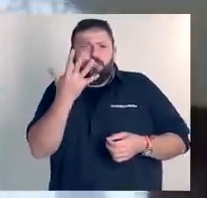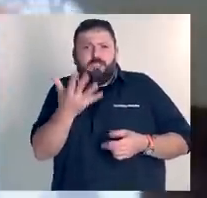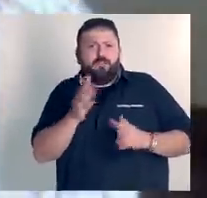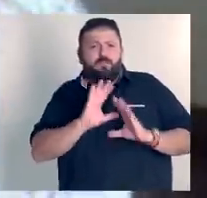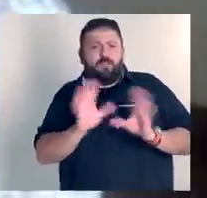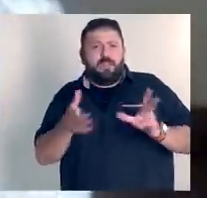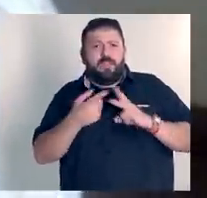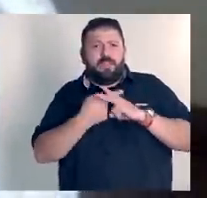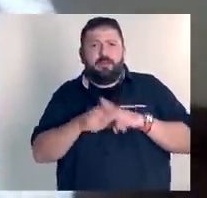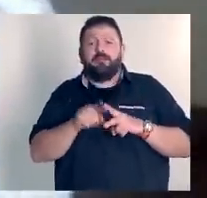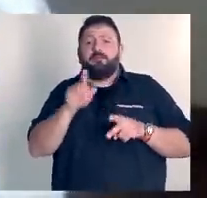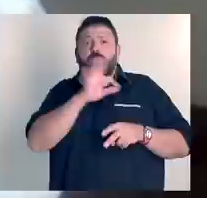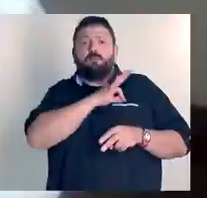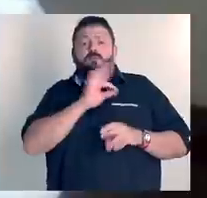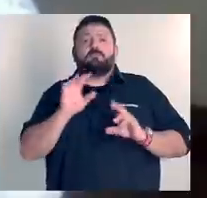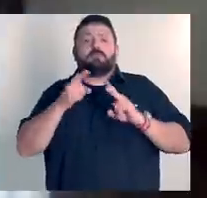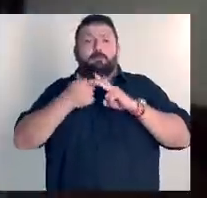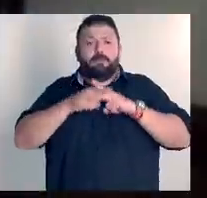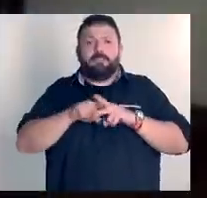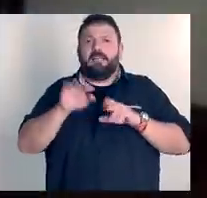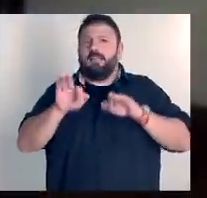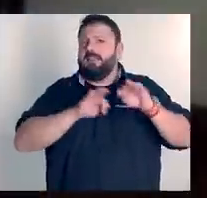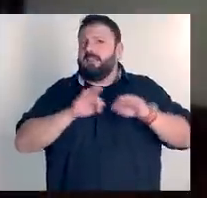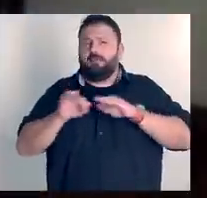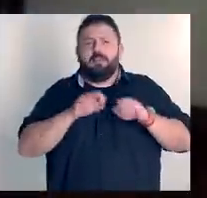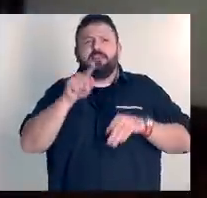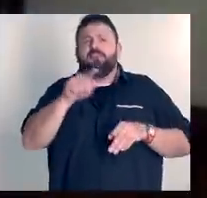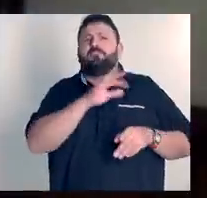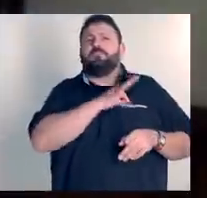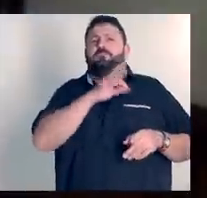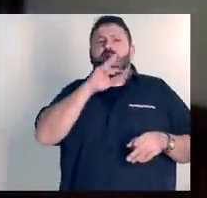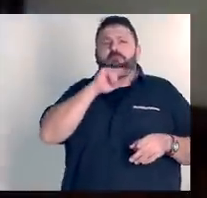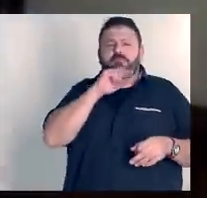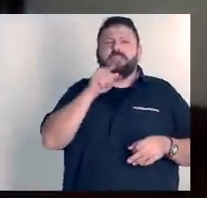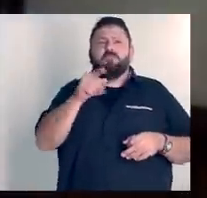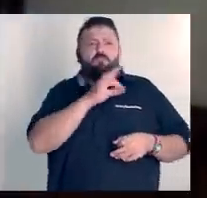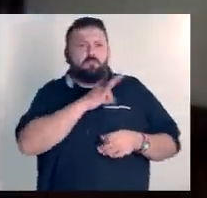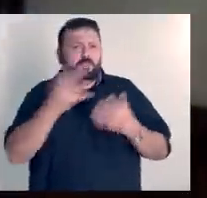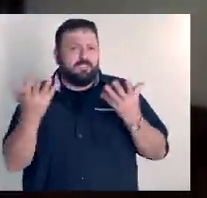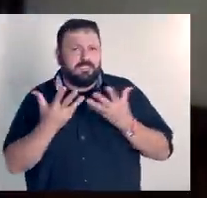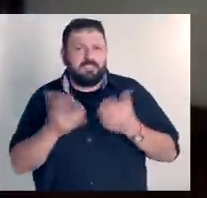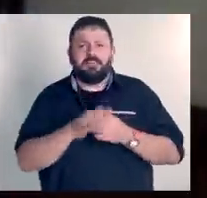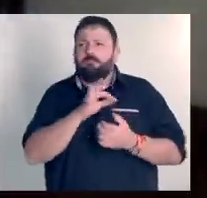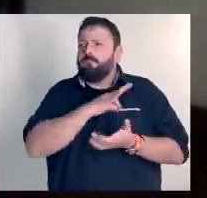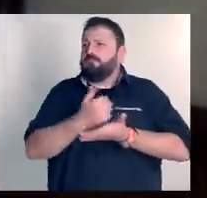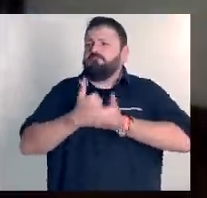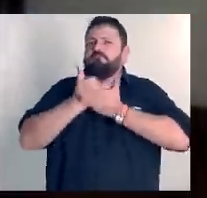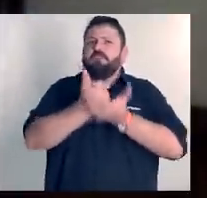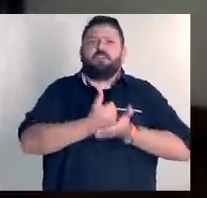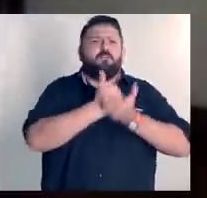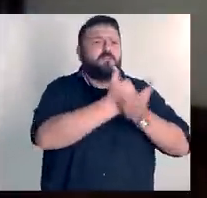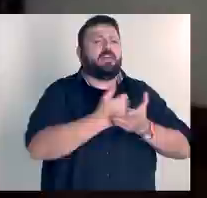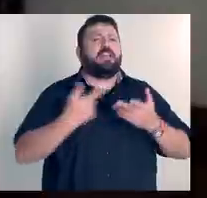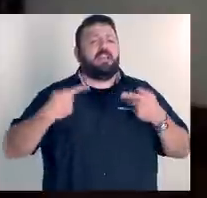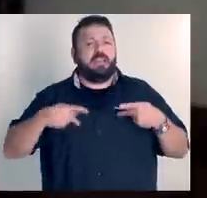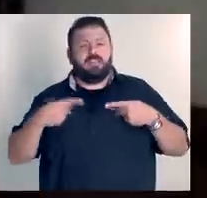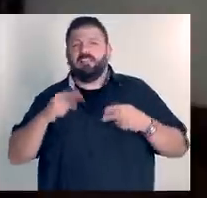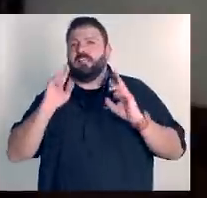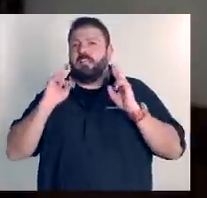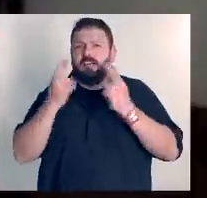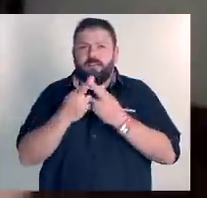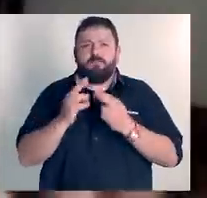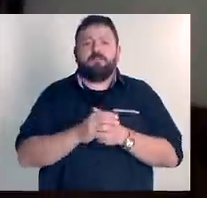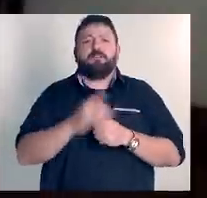uvas te vas a poner a trabajar y te vas a preocupar y te vas a ocupar de ayudarlos a través de reuniones caseras